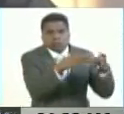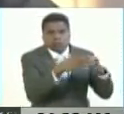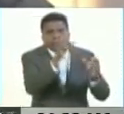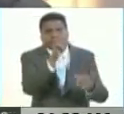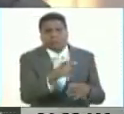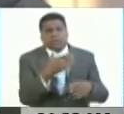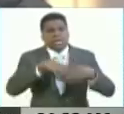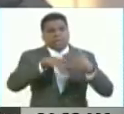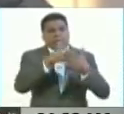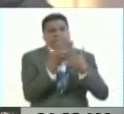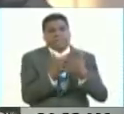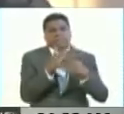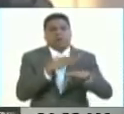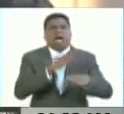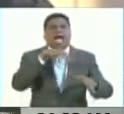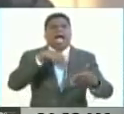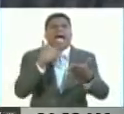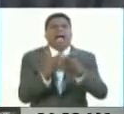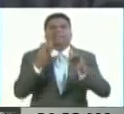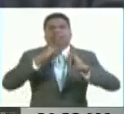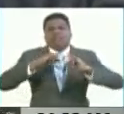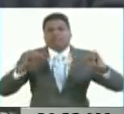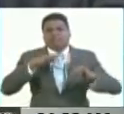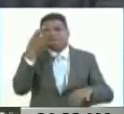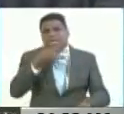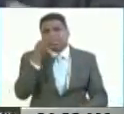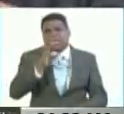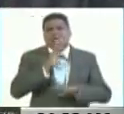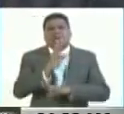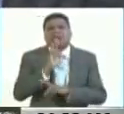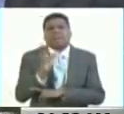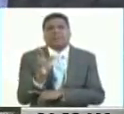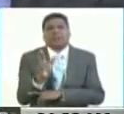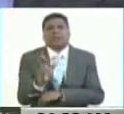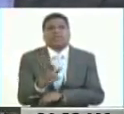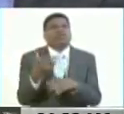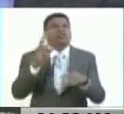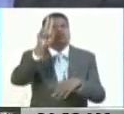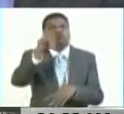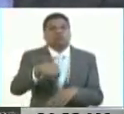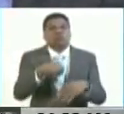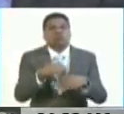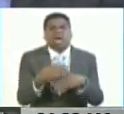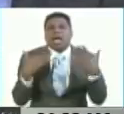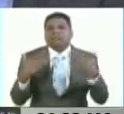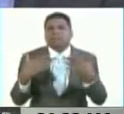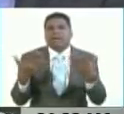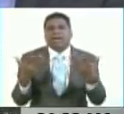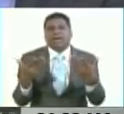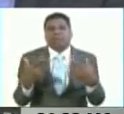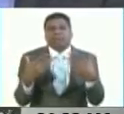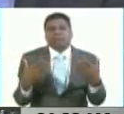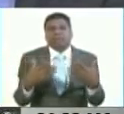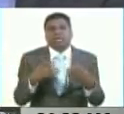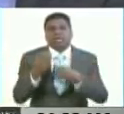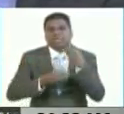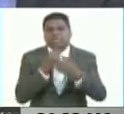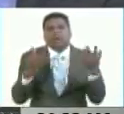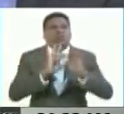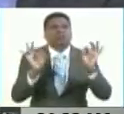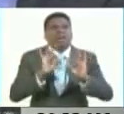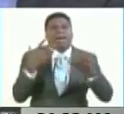mañana hasta final de la tarde, fue cuando ellos pudieron resolver el problema y no activaron nunca los centros de contingencia. Ahora bien, te digo, es sano, tomando en